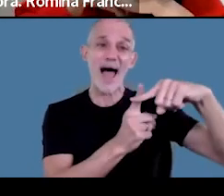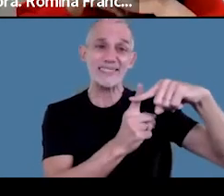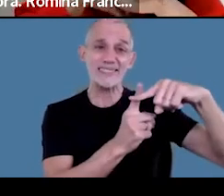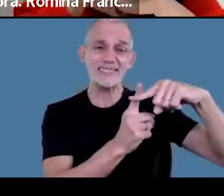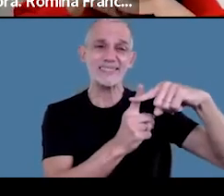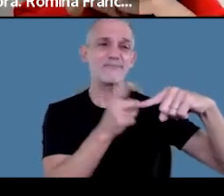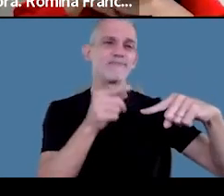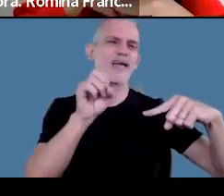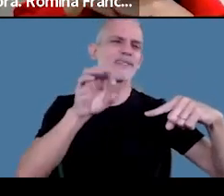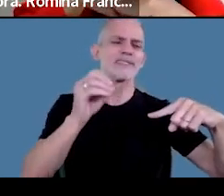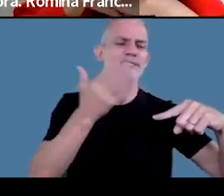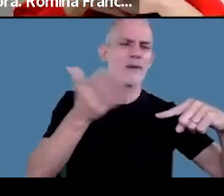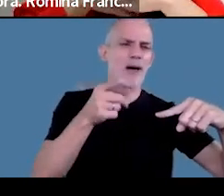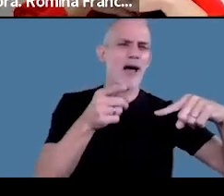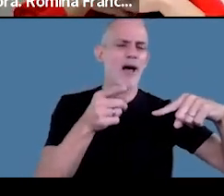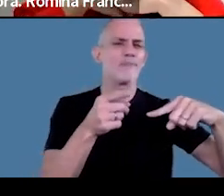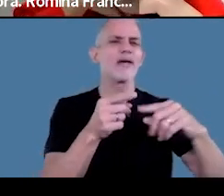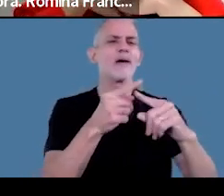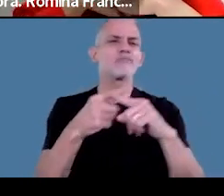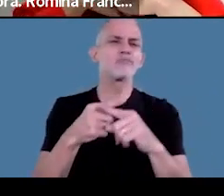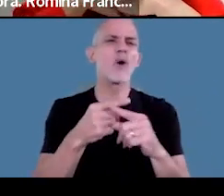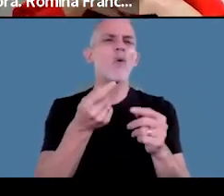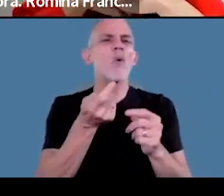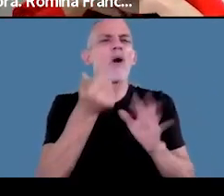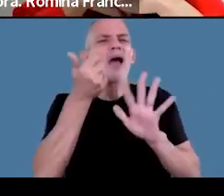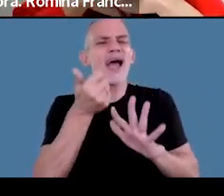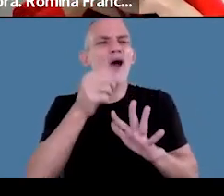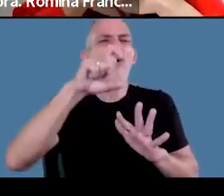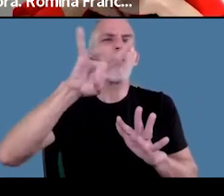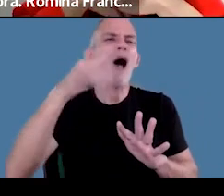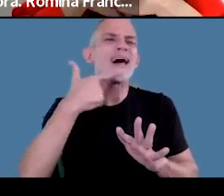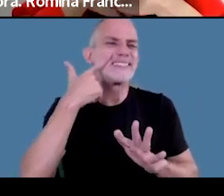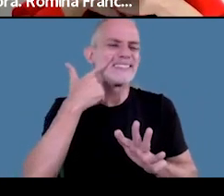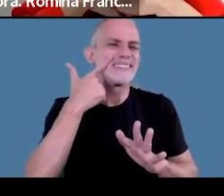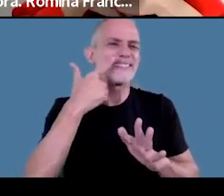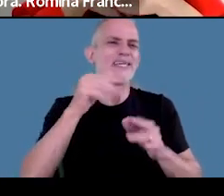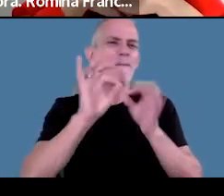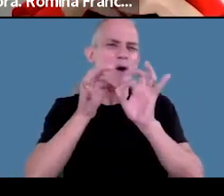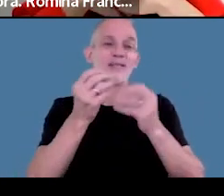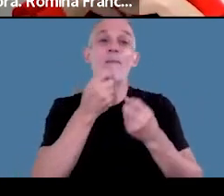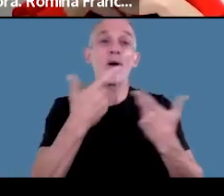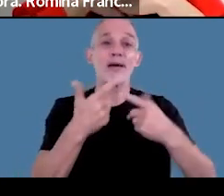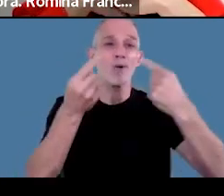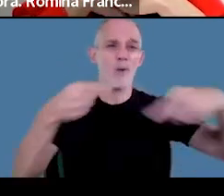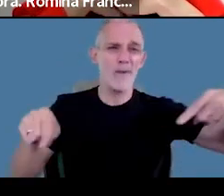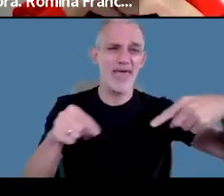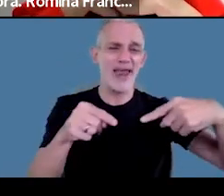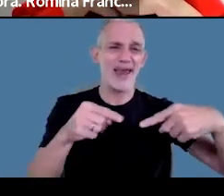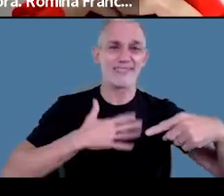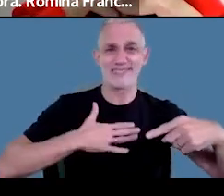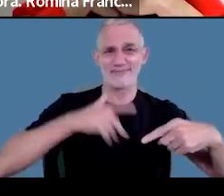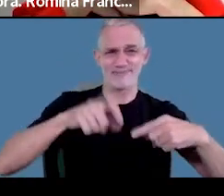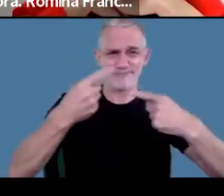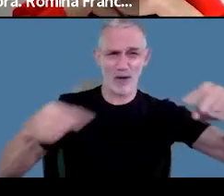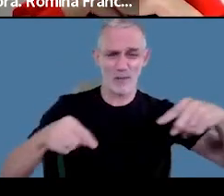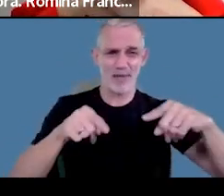que llamamos rubros cuasi monetarios, como lo son los bienes de cambio. O sea, los bienes de